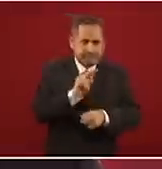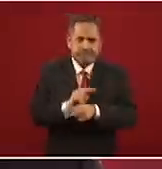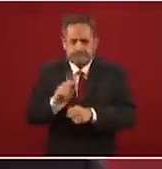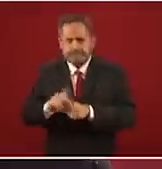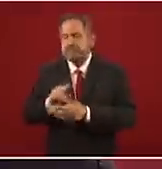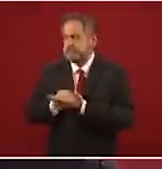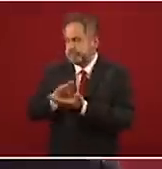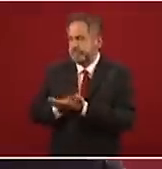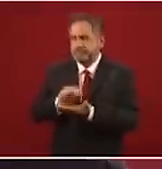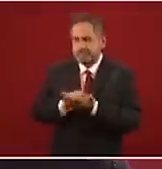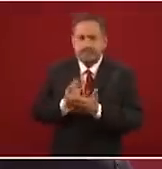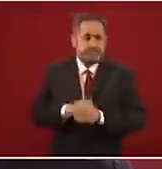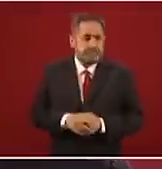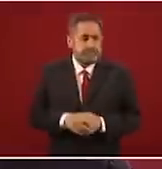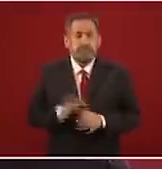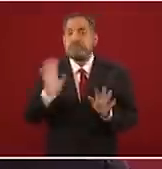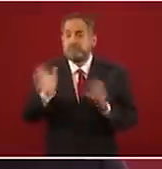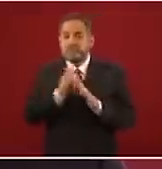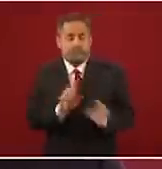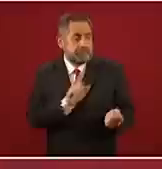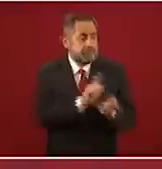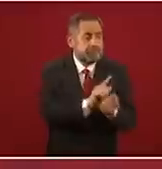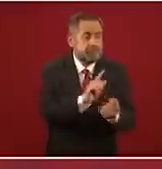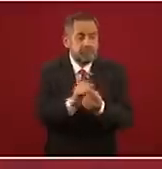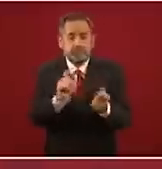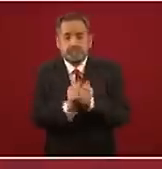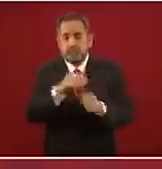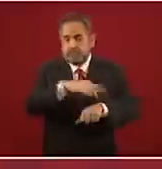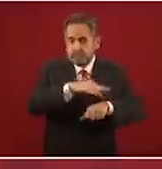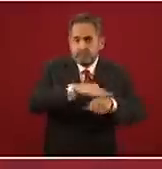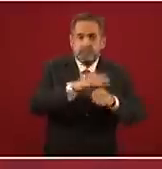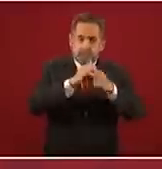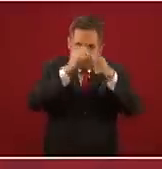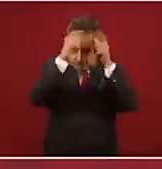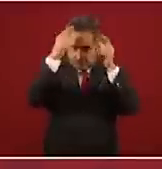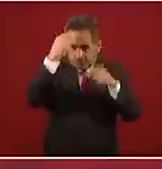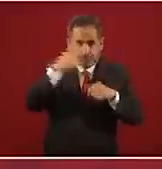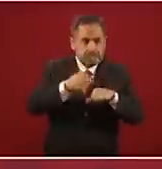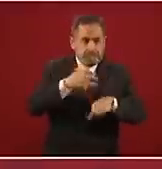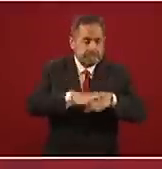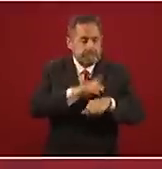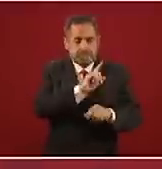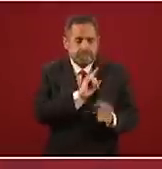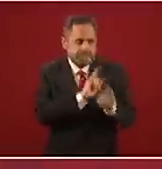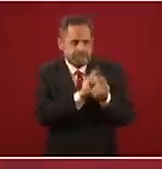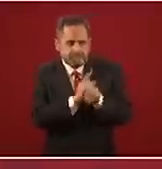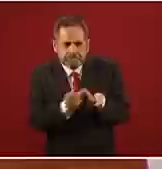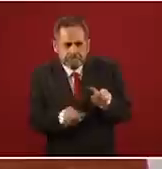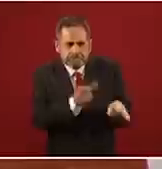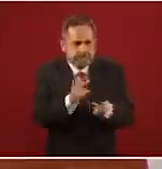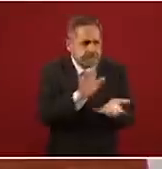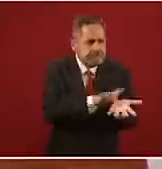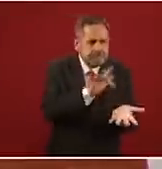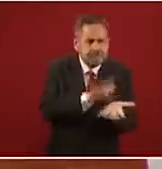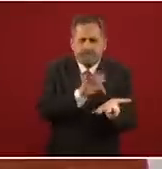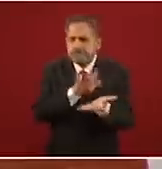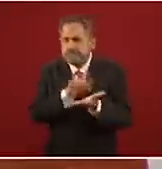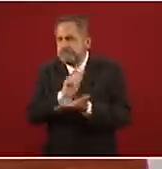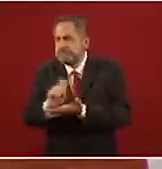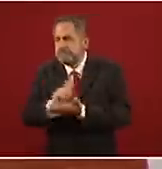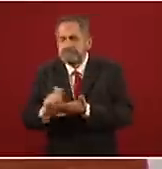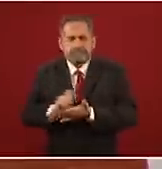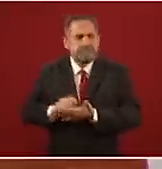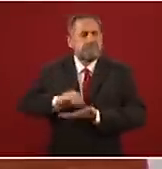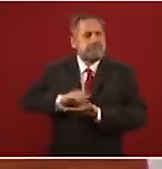interactuar con los médicos, con las enfermeras, con los administrativos y también con los derechohabientes. Hemos también, con las áreas